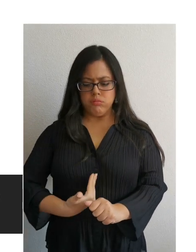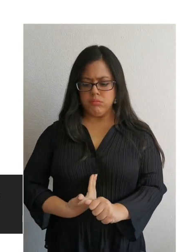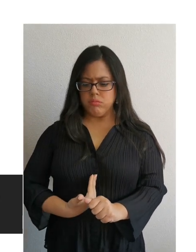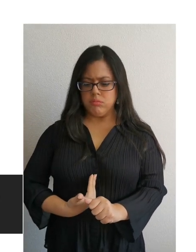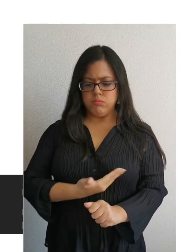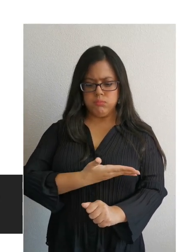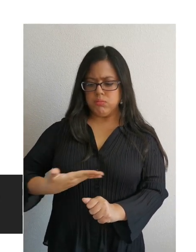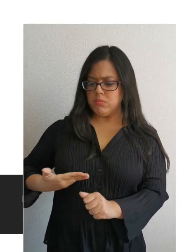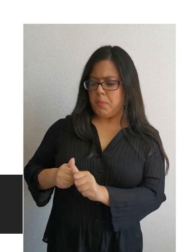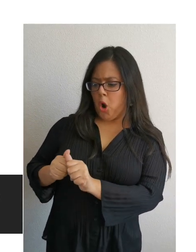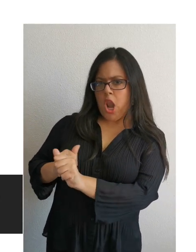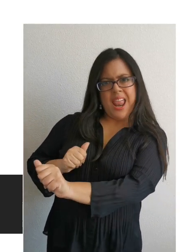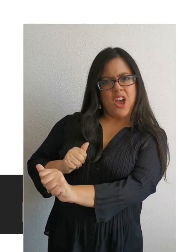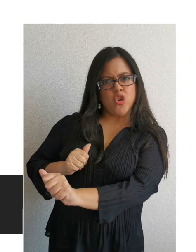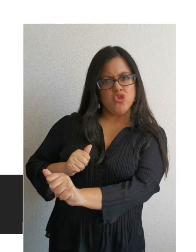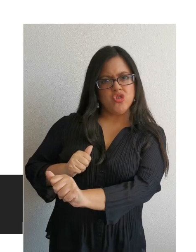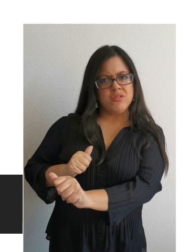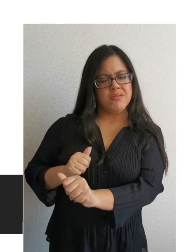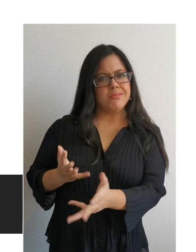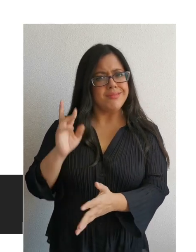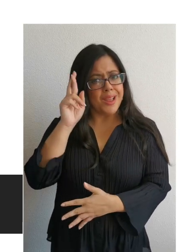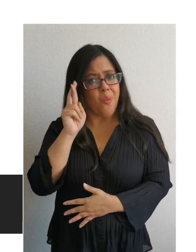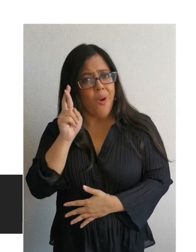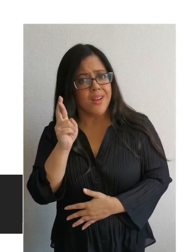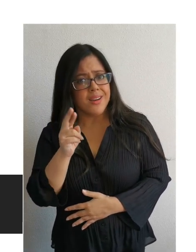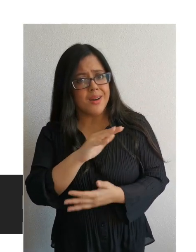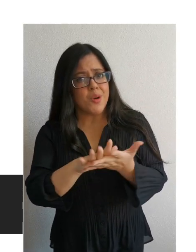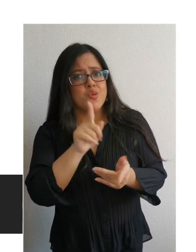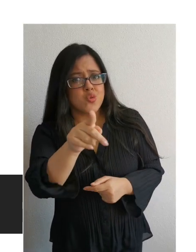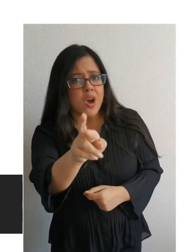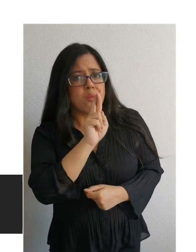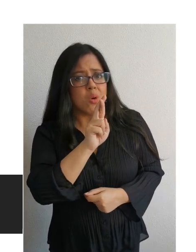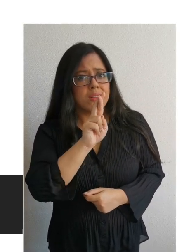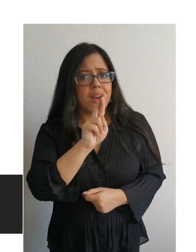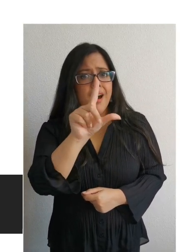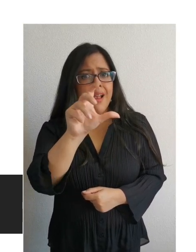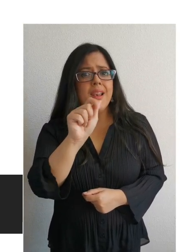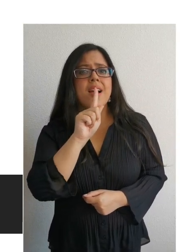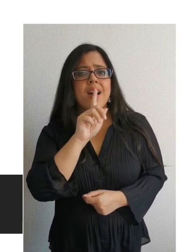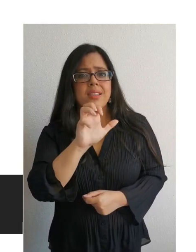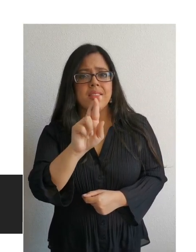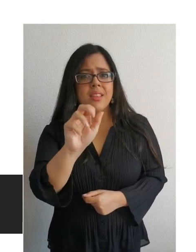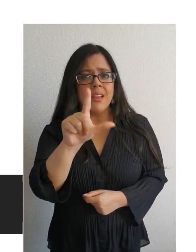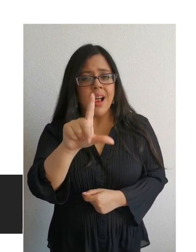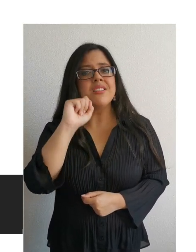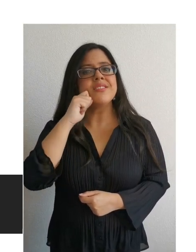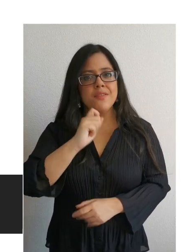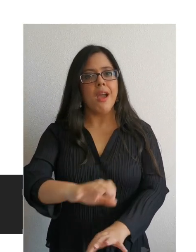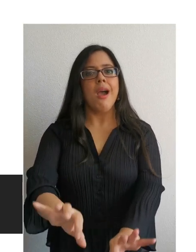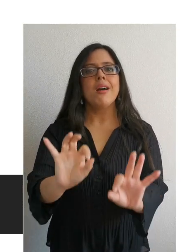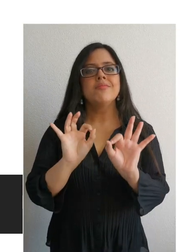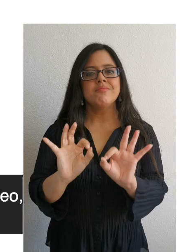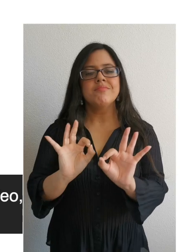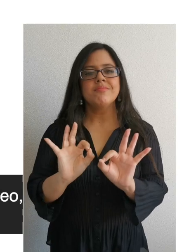línea mediana? ¿Lo tienes? Bueno, si respondiste lateral, entonces estás en lo correcto.